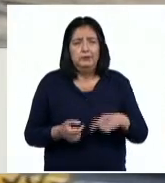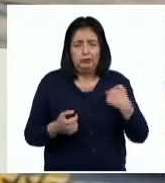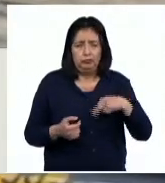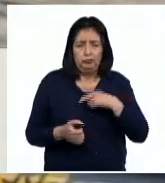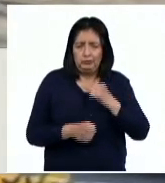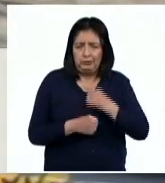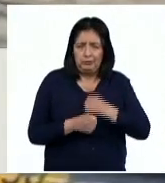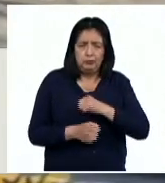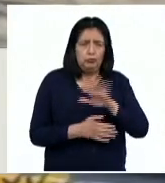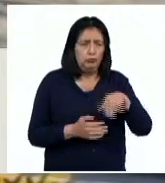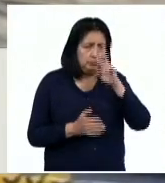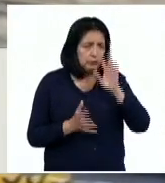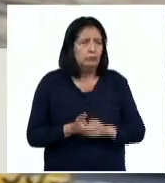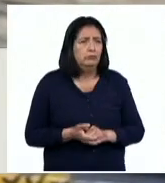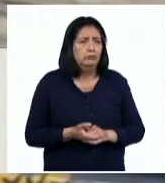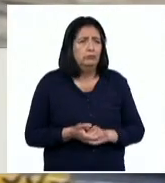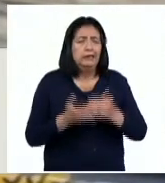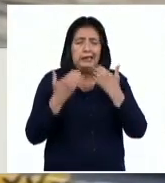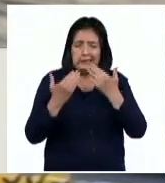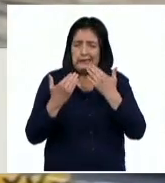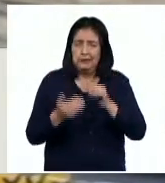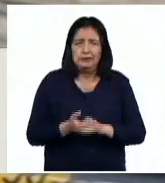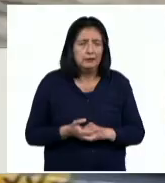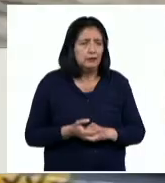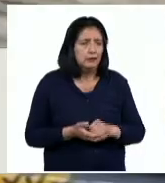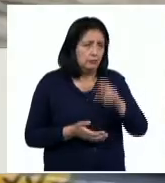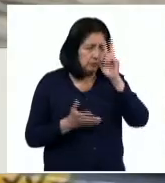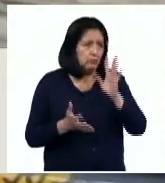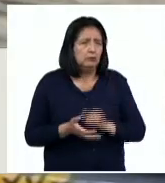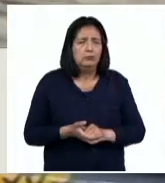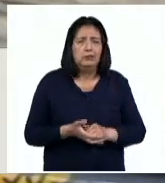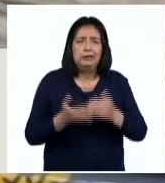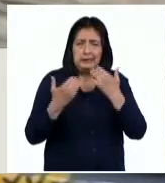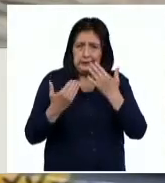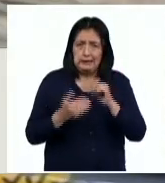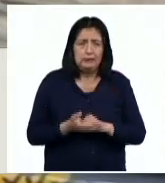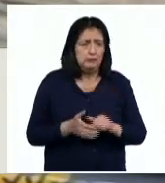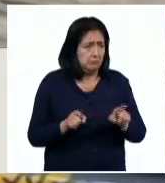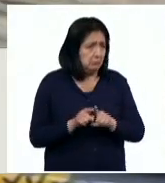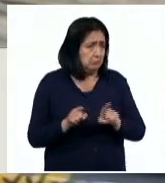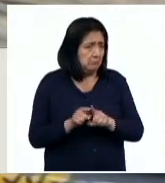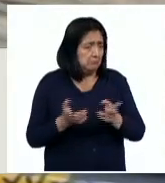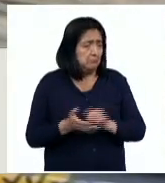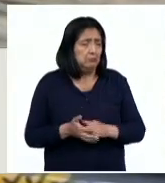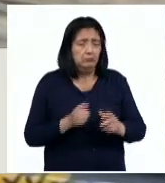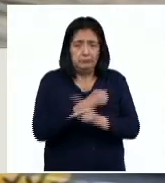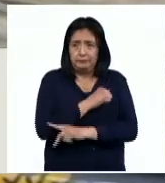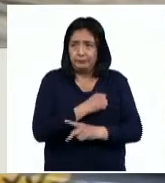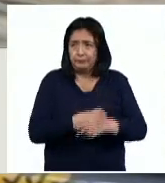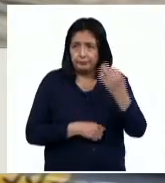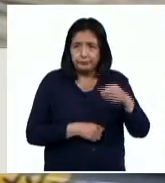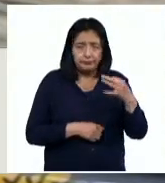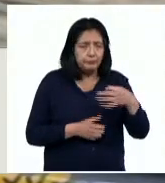estamos trabajando todos los peruanos. Gracias a los peruanos y gracias también a los países que